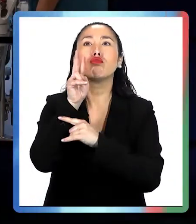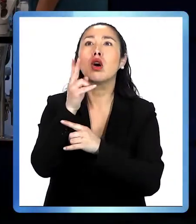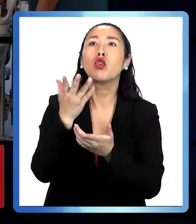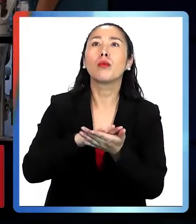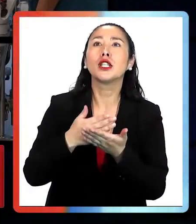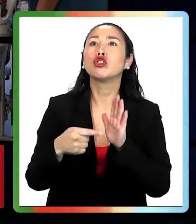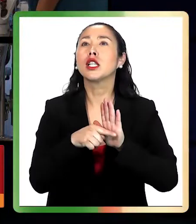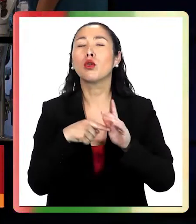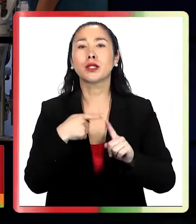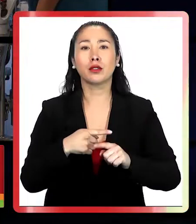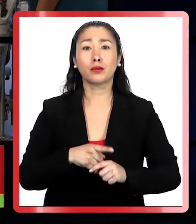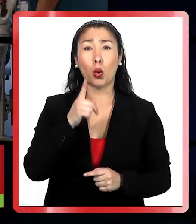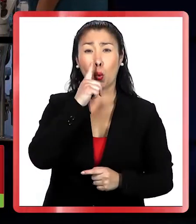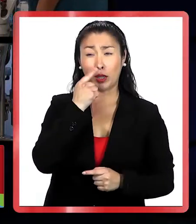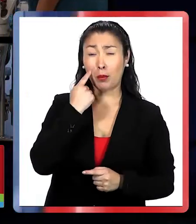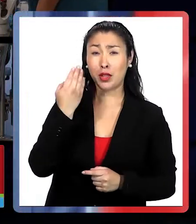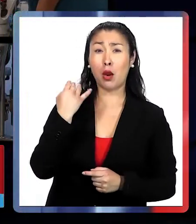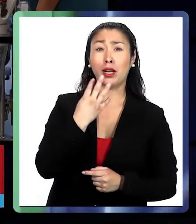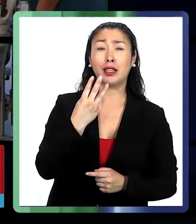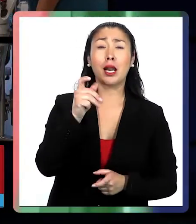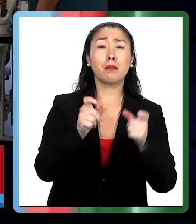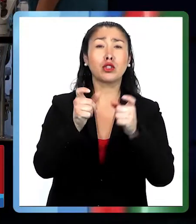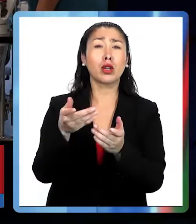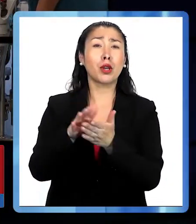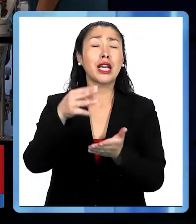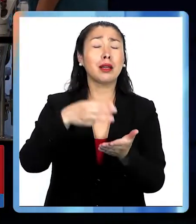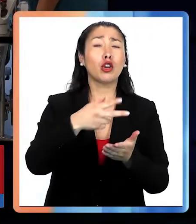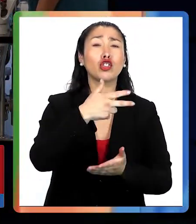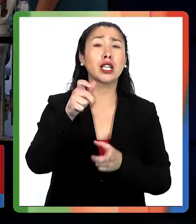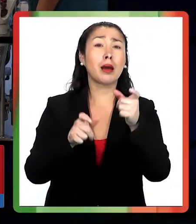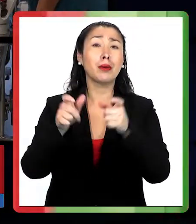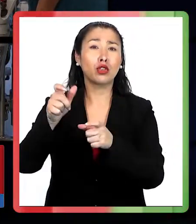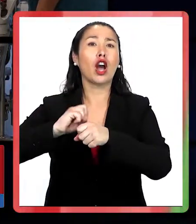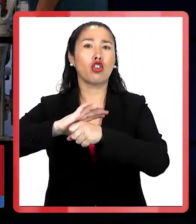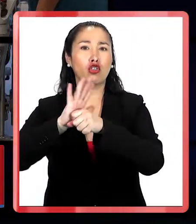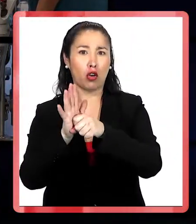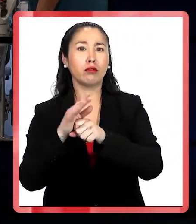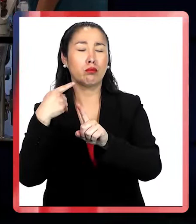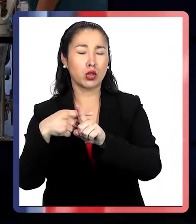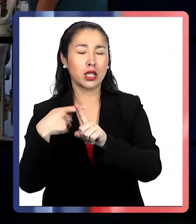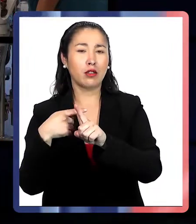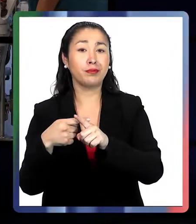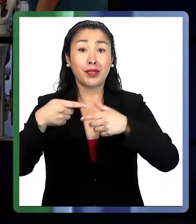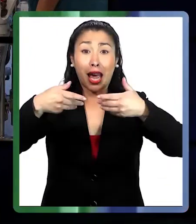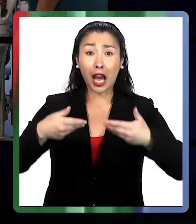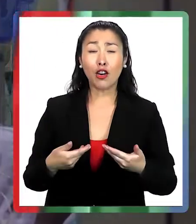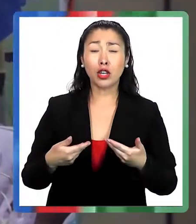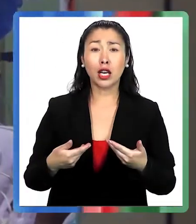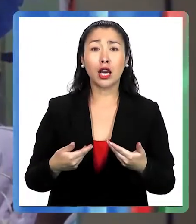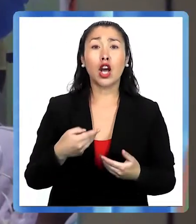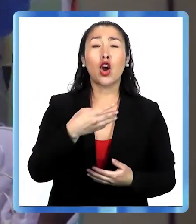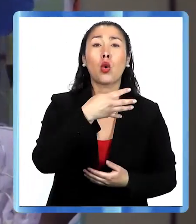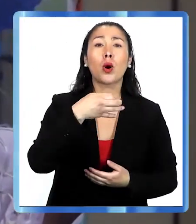día, 43 personas fallecieron y 3.820 se contagiaron de COVID-19. En estos momentos